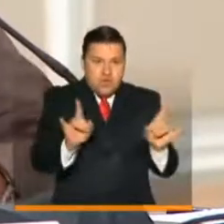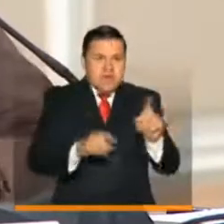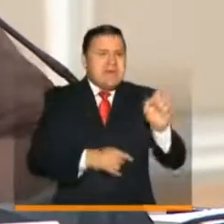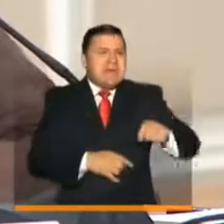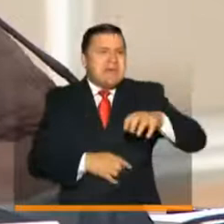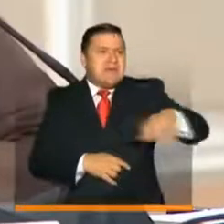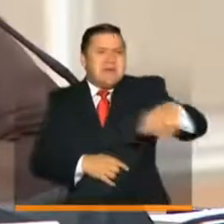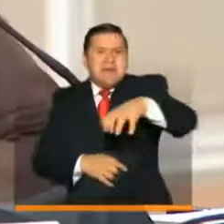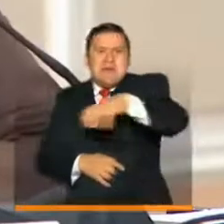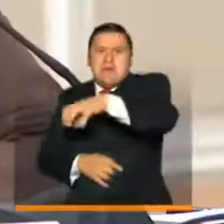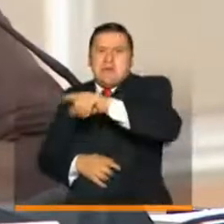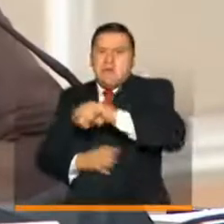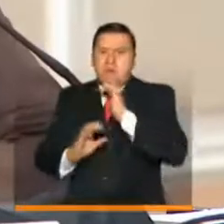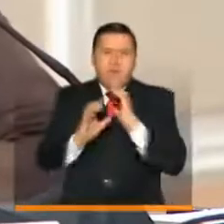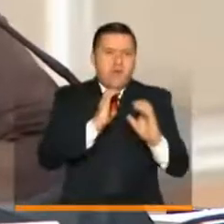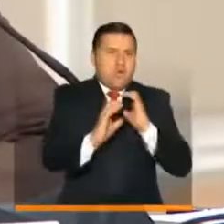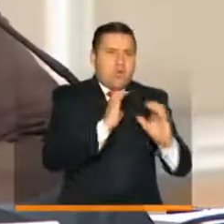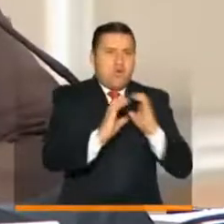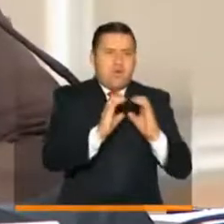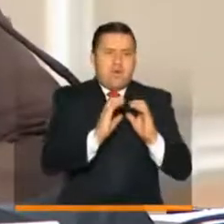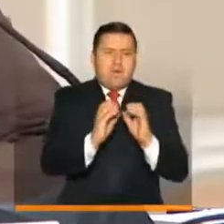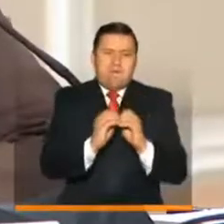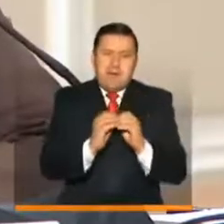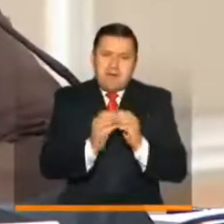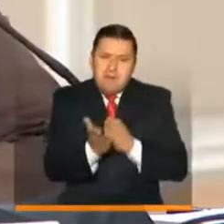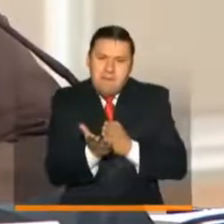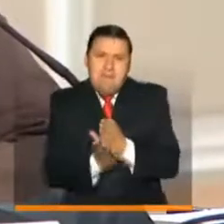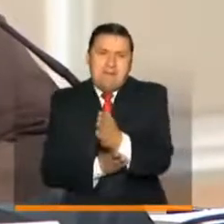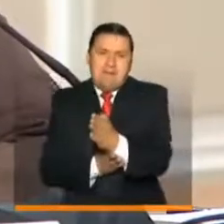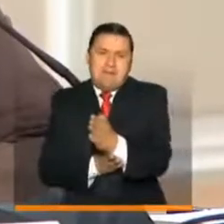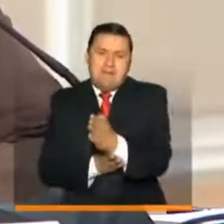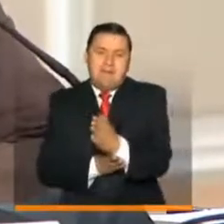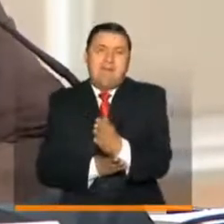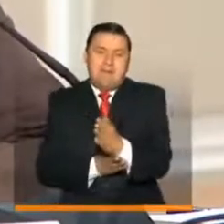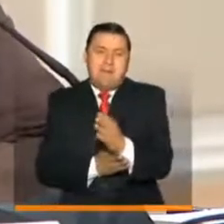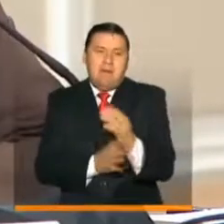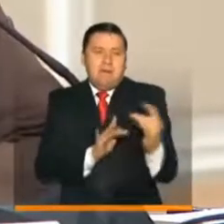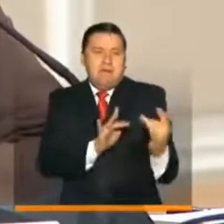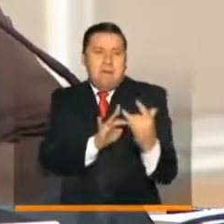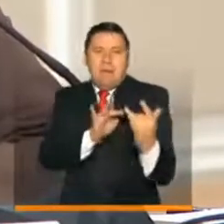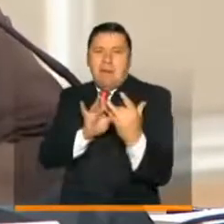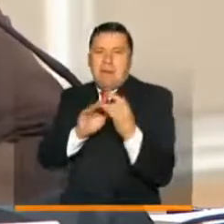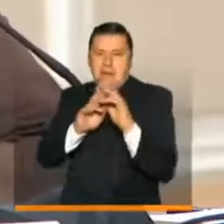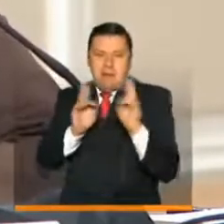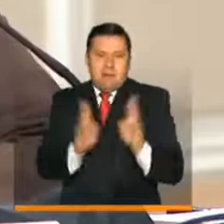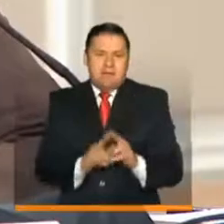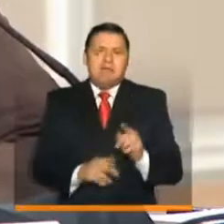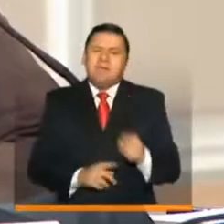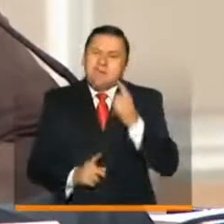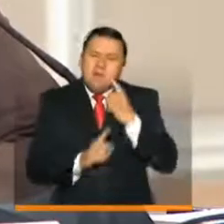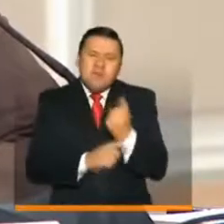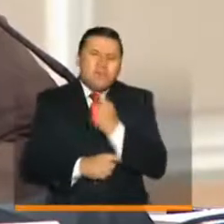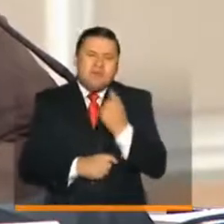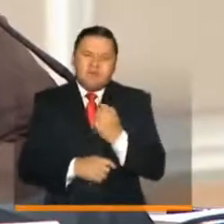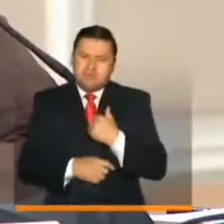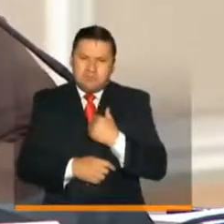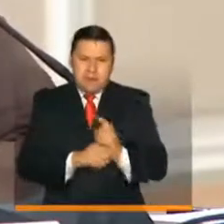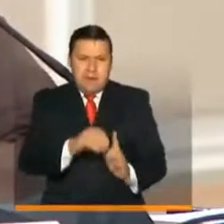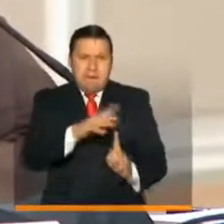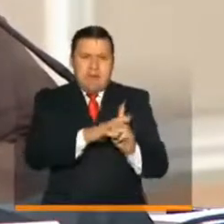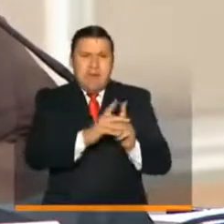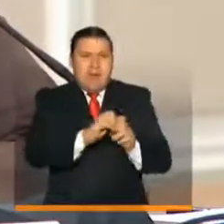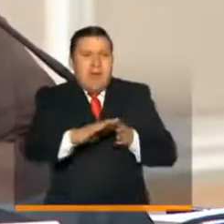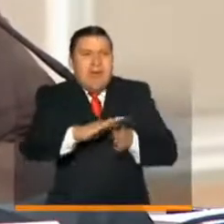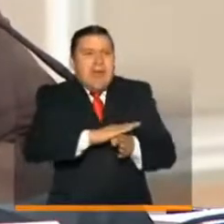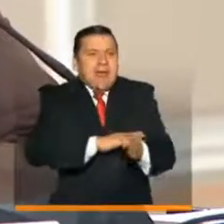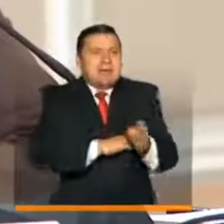sobre todo para que se puedan comunicar de manera permanente y poderse activar, porque aquí lo que buscamos es generar acceso